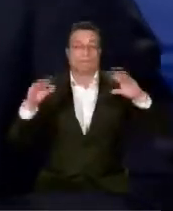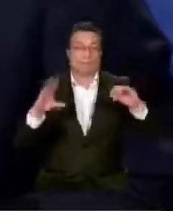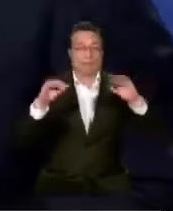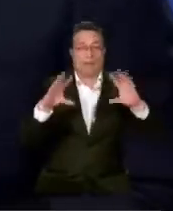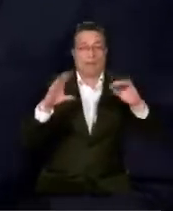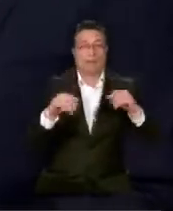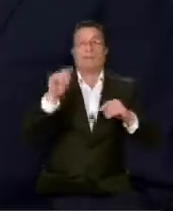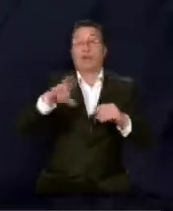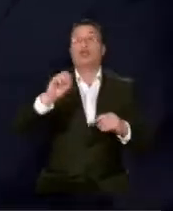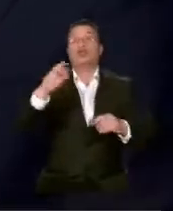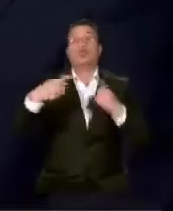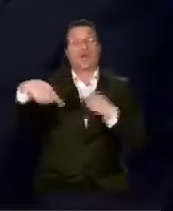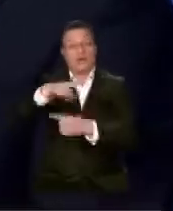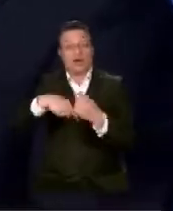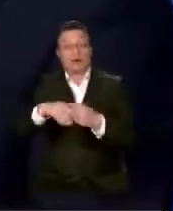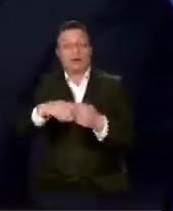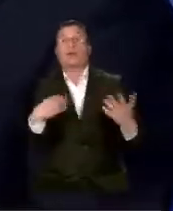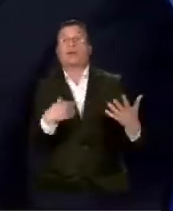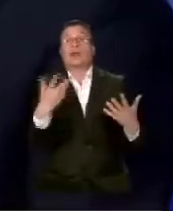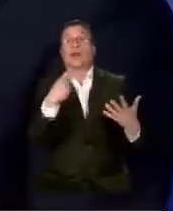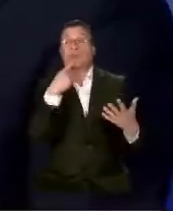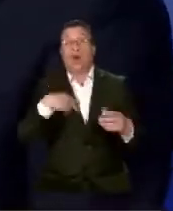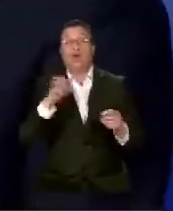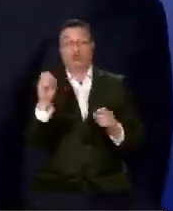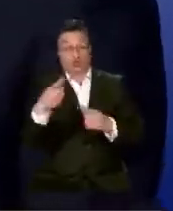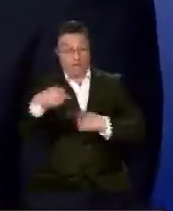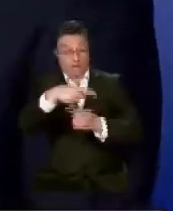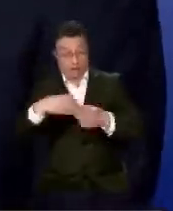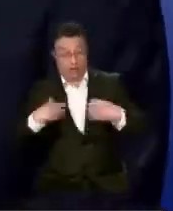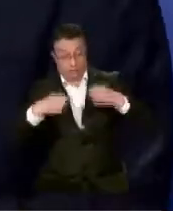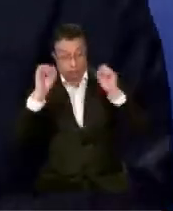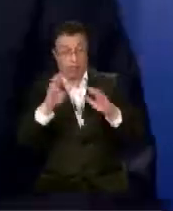moderna segunda vuelta, que salió de estas posiciones extremas. Yo paso segunda vuelta, espero que tú me apoyes.